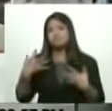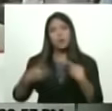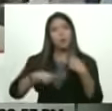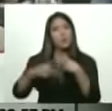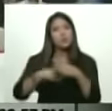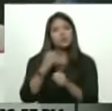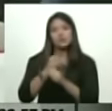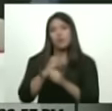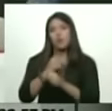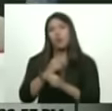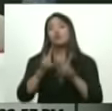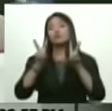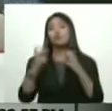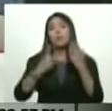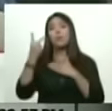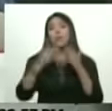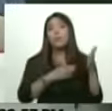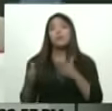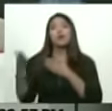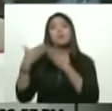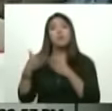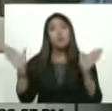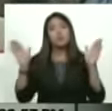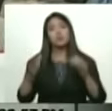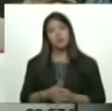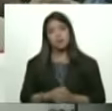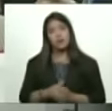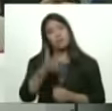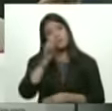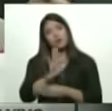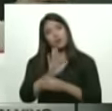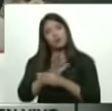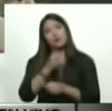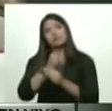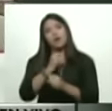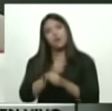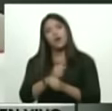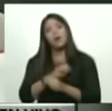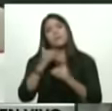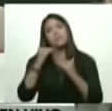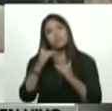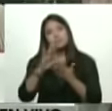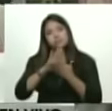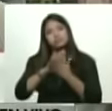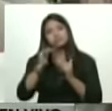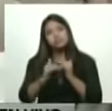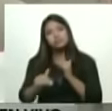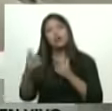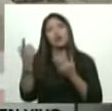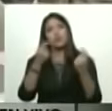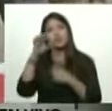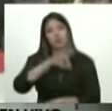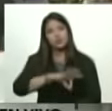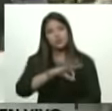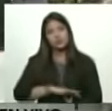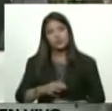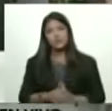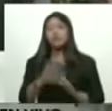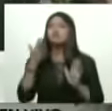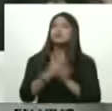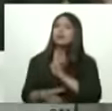está generando nuevas políticas públicas para preservar el empleo y para lograr la estabilidad económica y social del país. Con respecto al